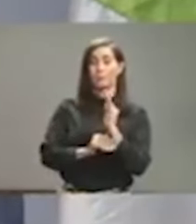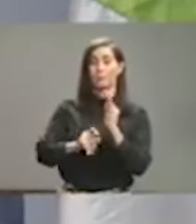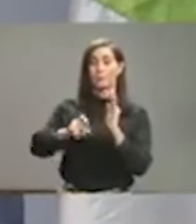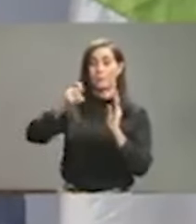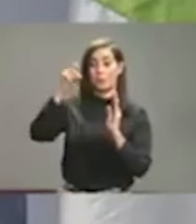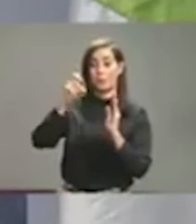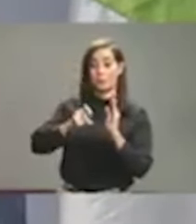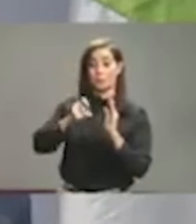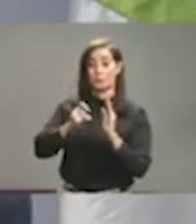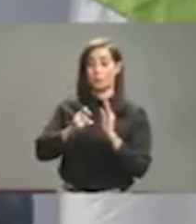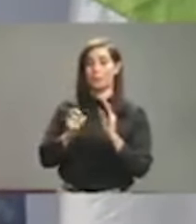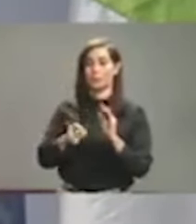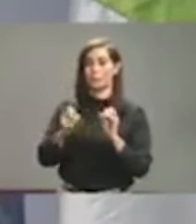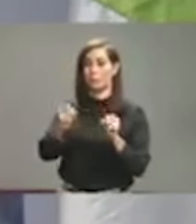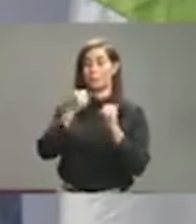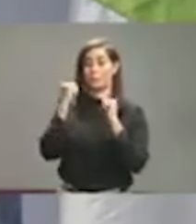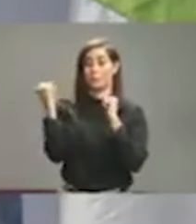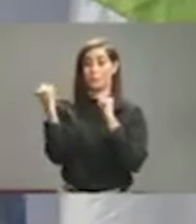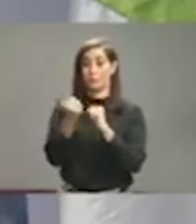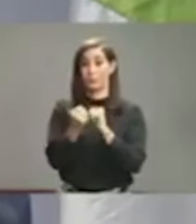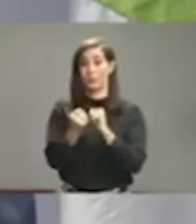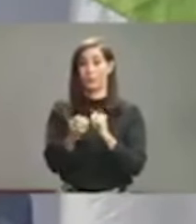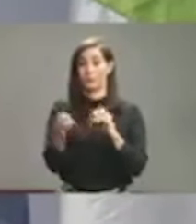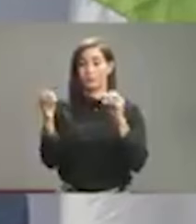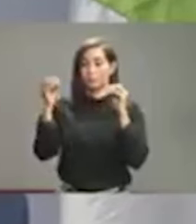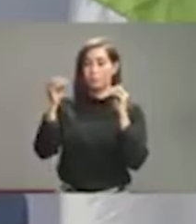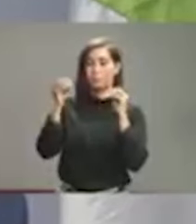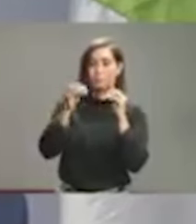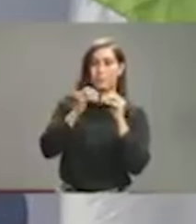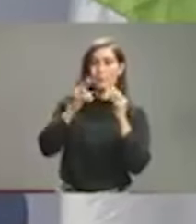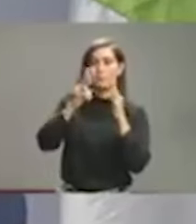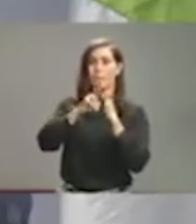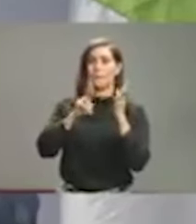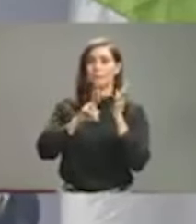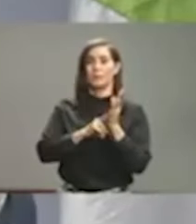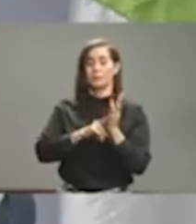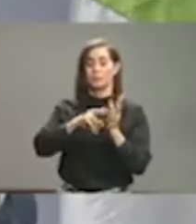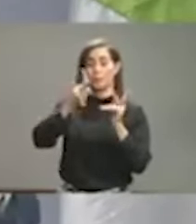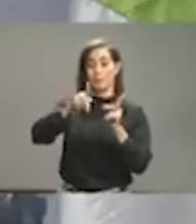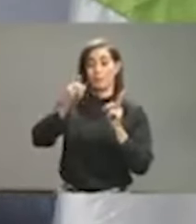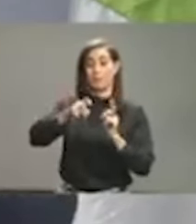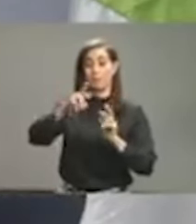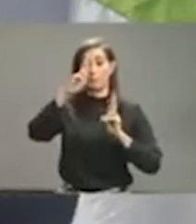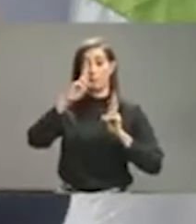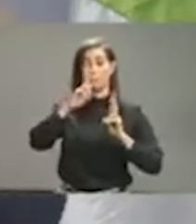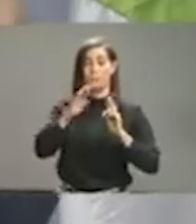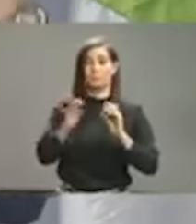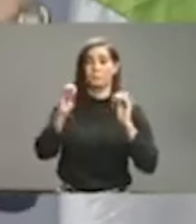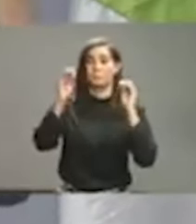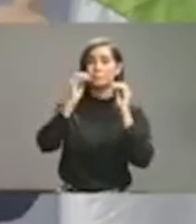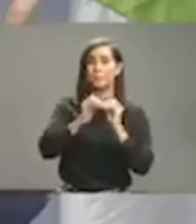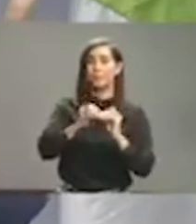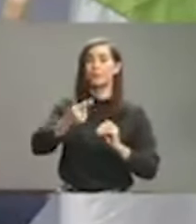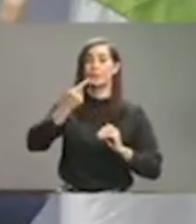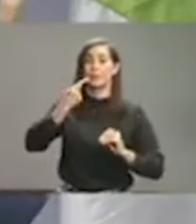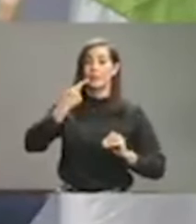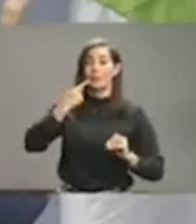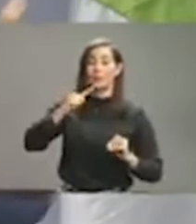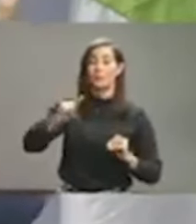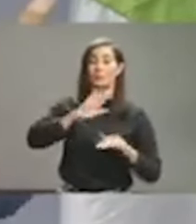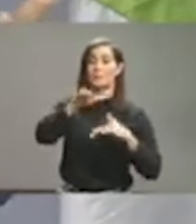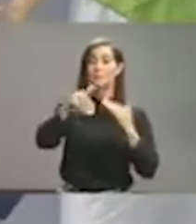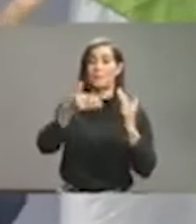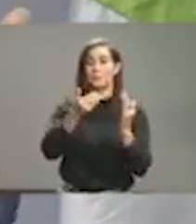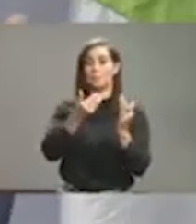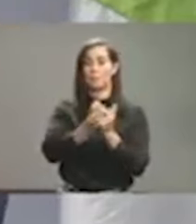el día. Y debemos anunciar cuando se vayan a hacer previamente para que la ciudadanía se prepare